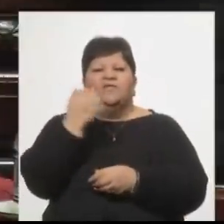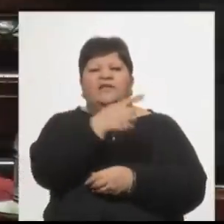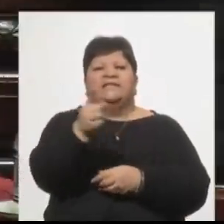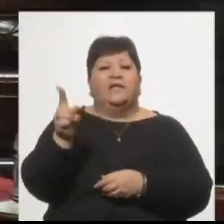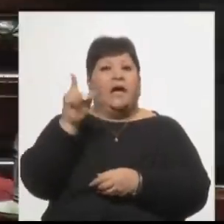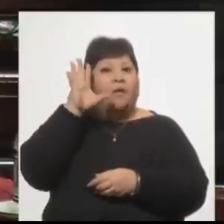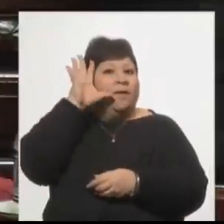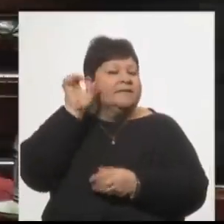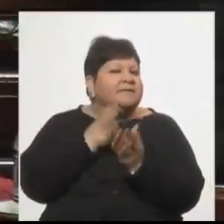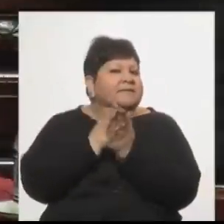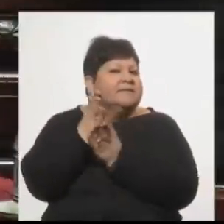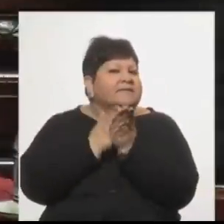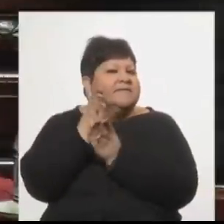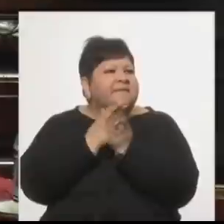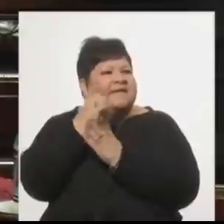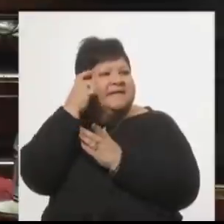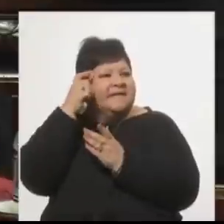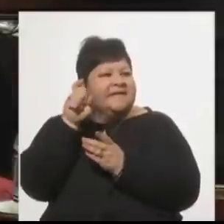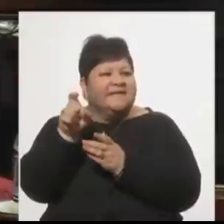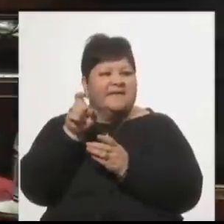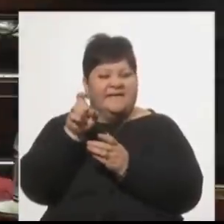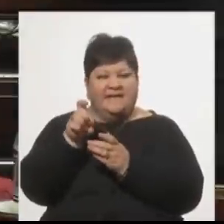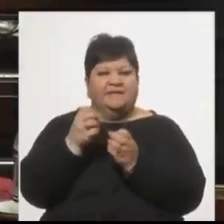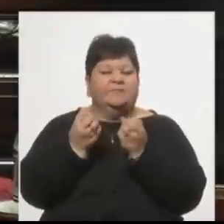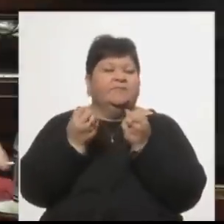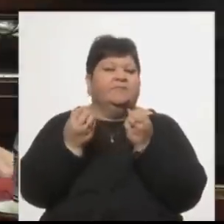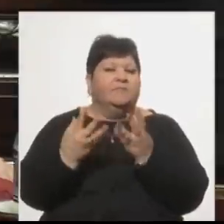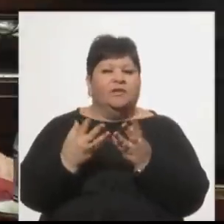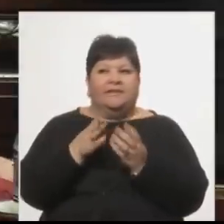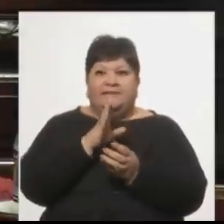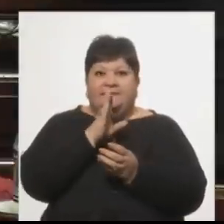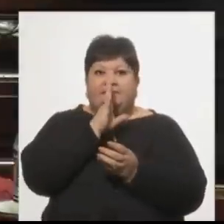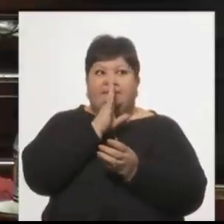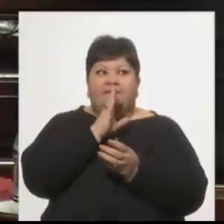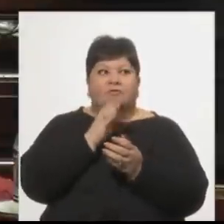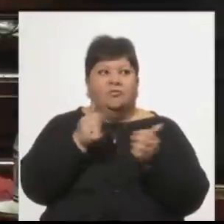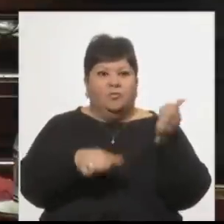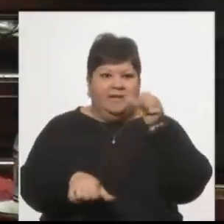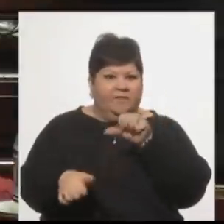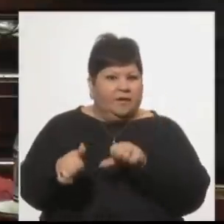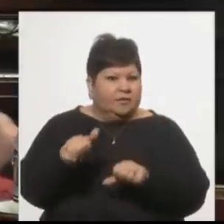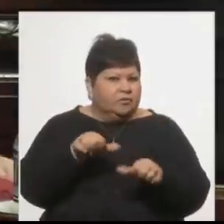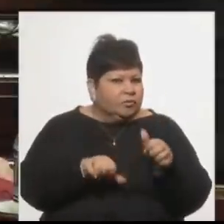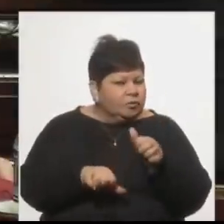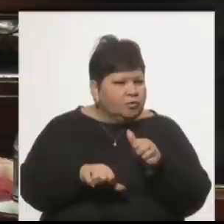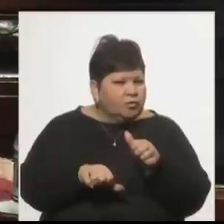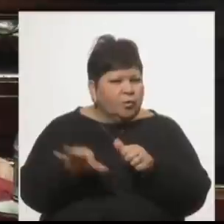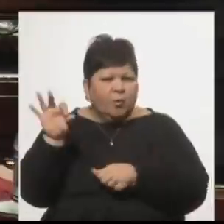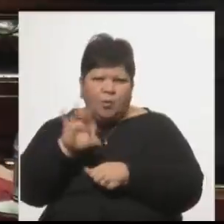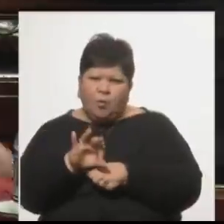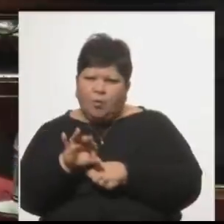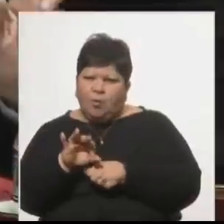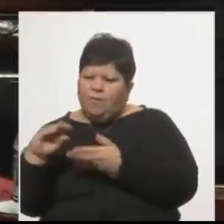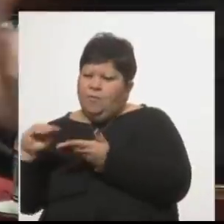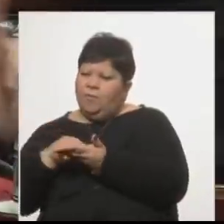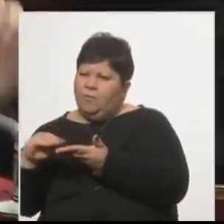las ideas, porque en el silencio de un laboratorio o de un gabinete se puede